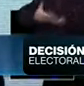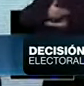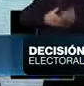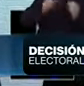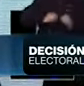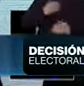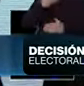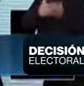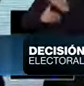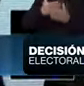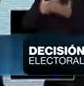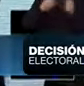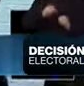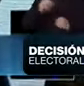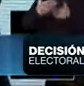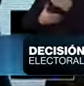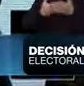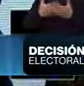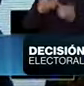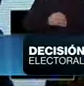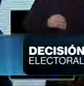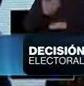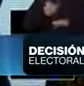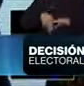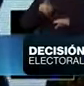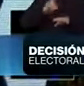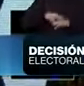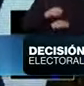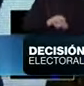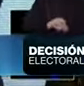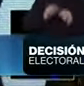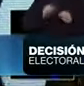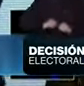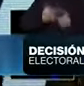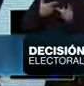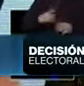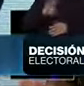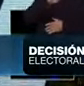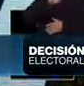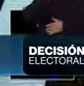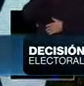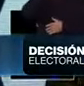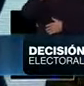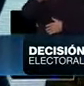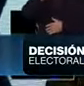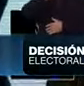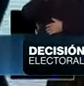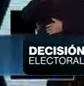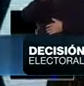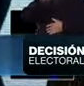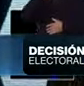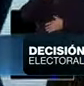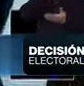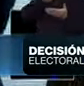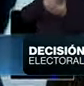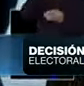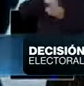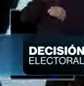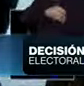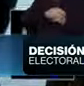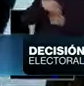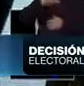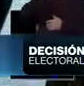este proceso se ha desarrollado con absoluta normalidad en las casi 41.000 juntas receptoras del voto y en los más